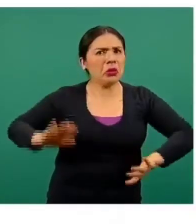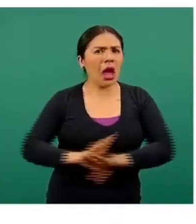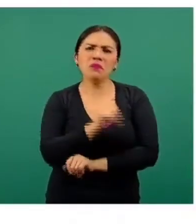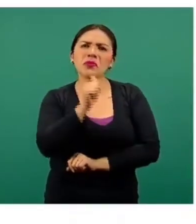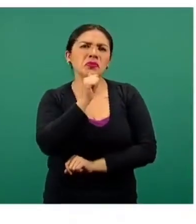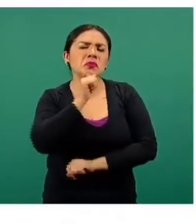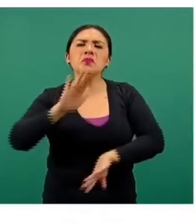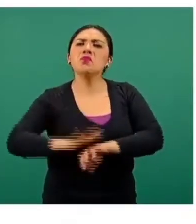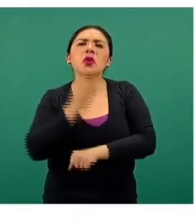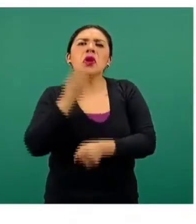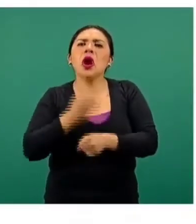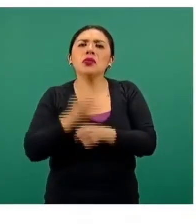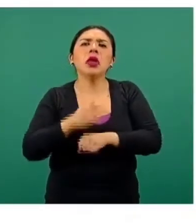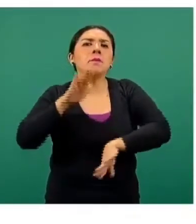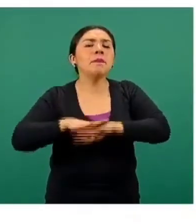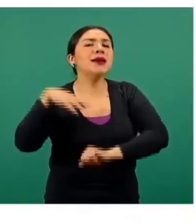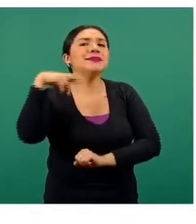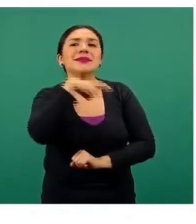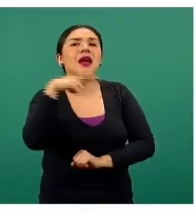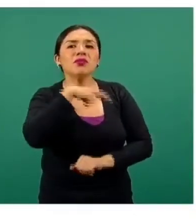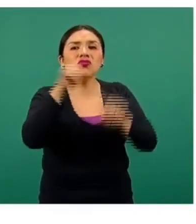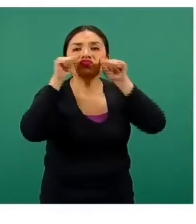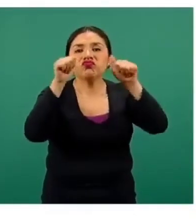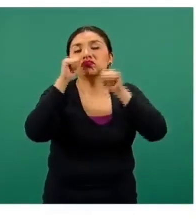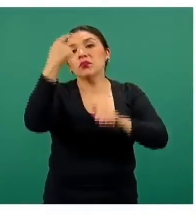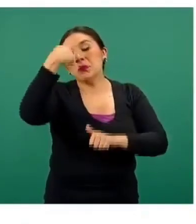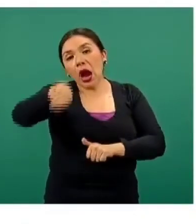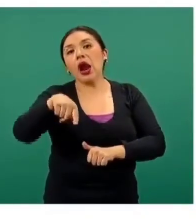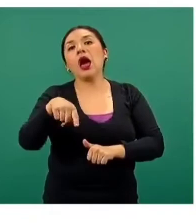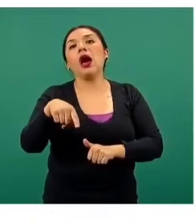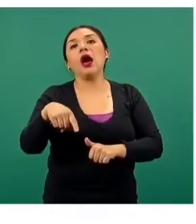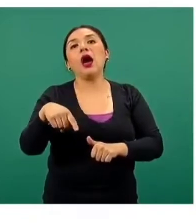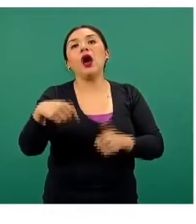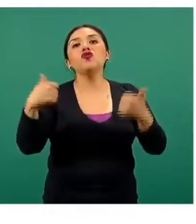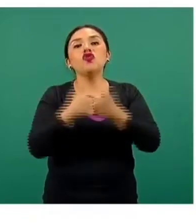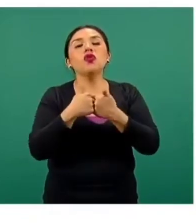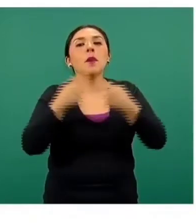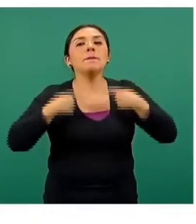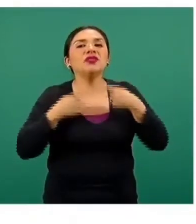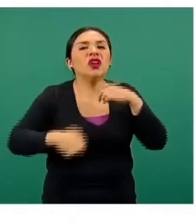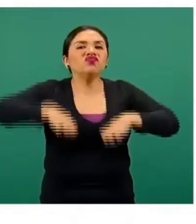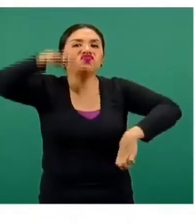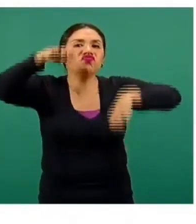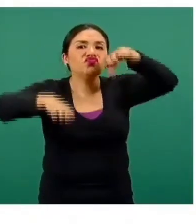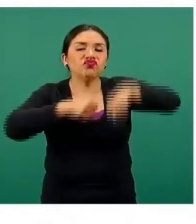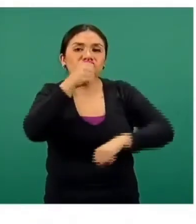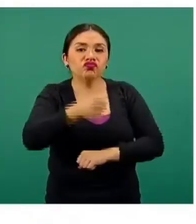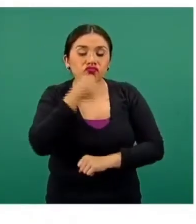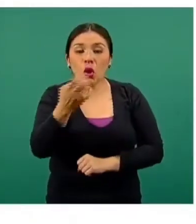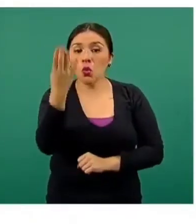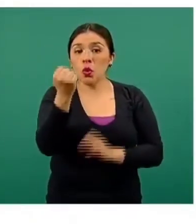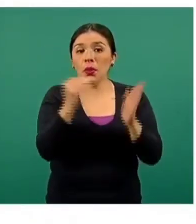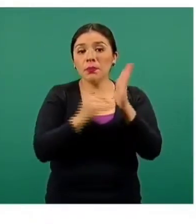cambiado porque ahorita hemos avanzado mucho más rápidamente en población adulta mayor,